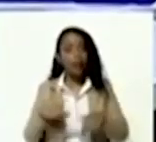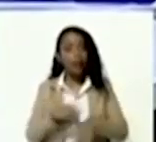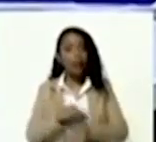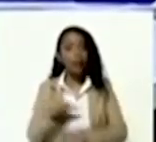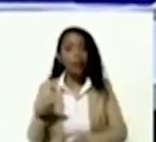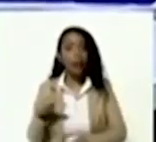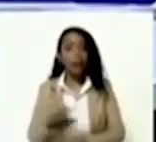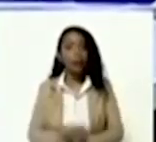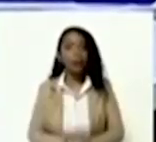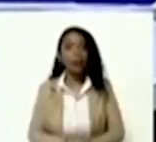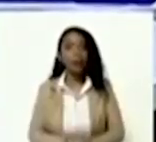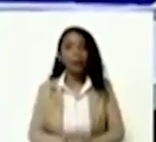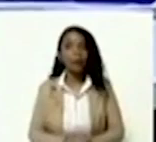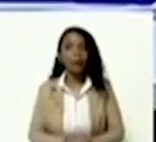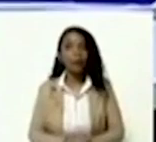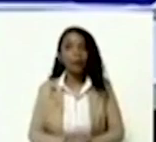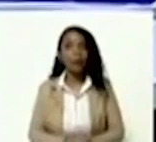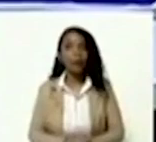semana